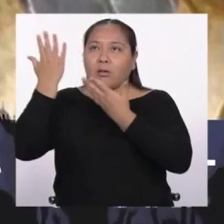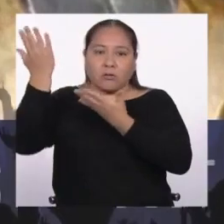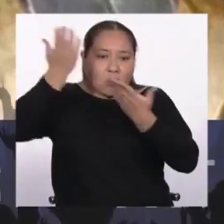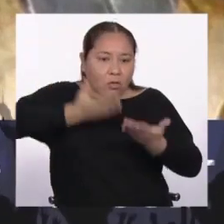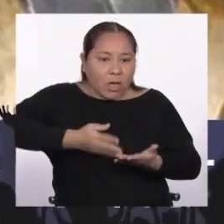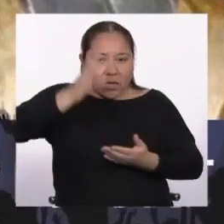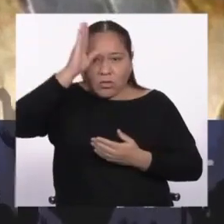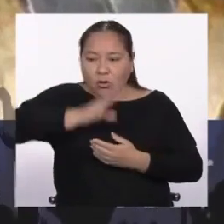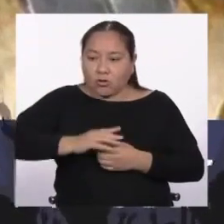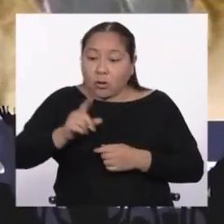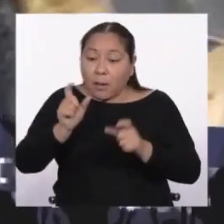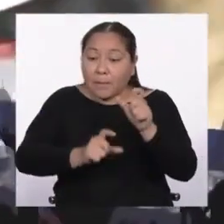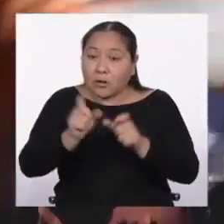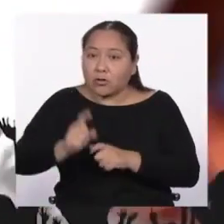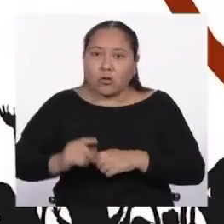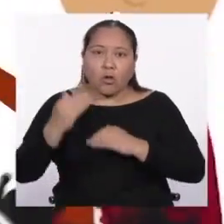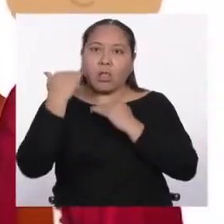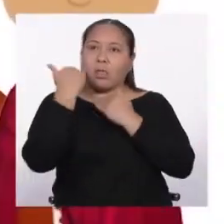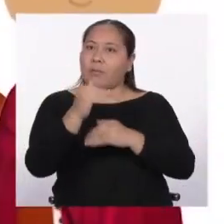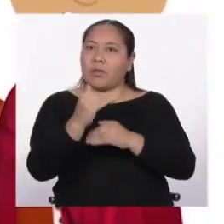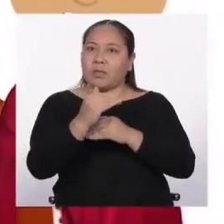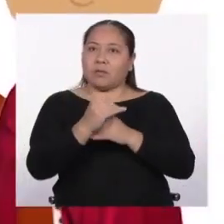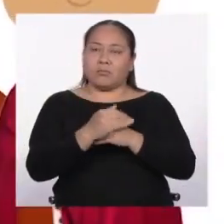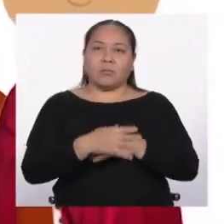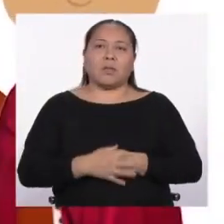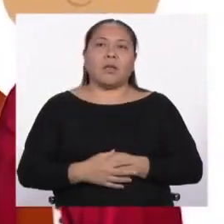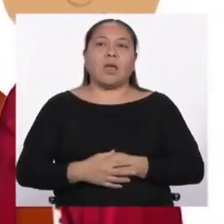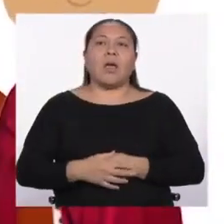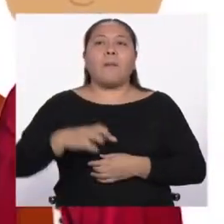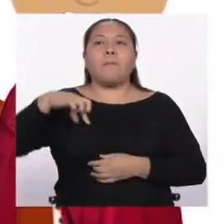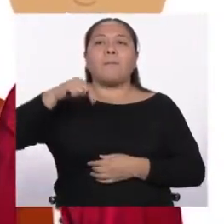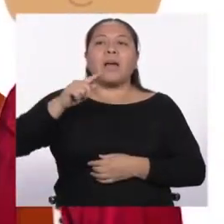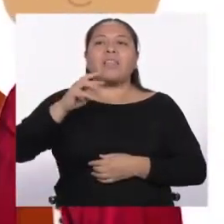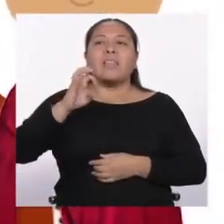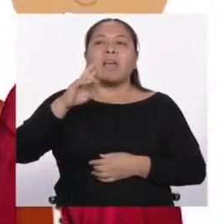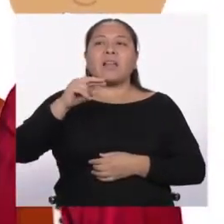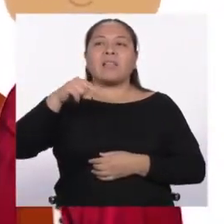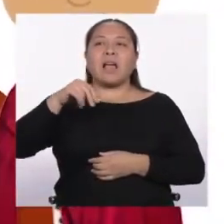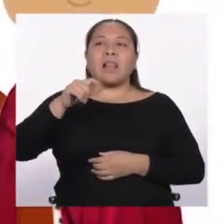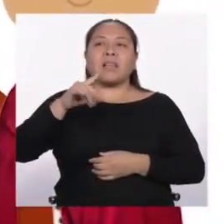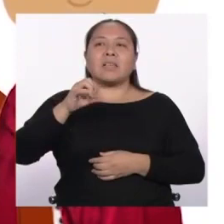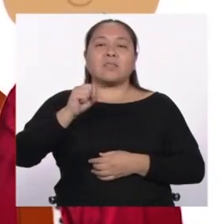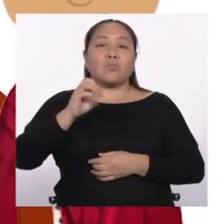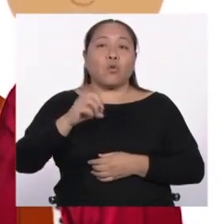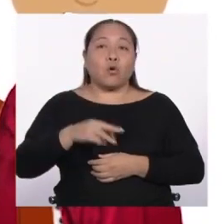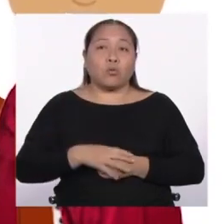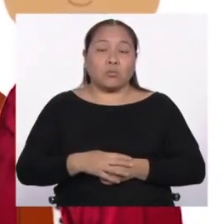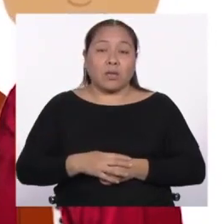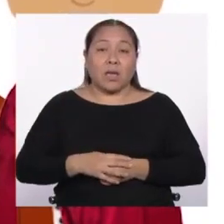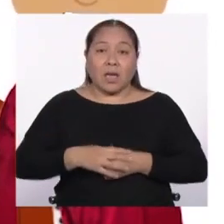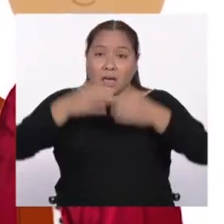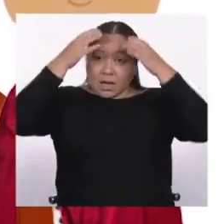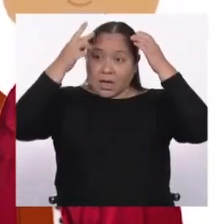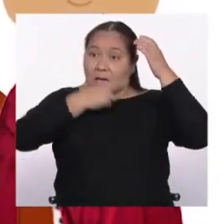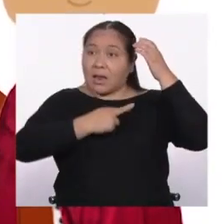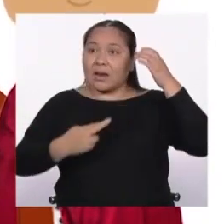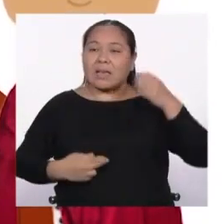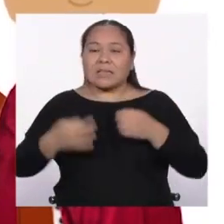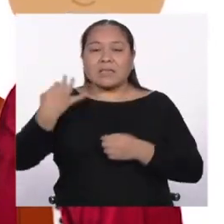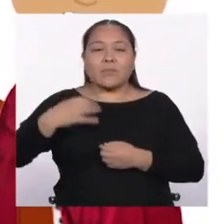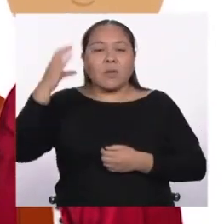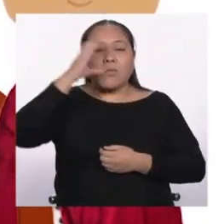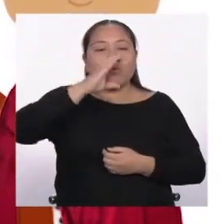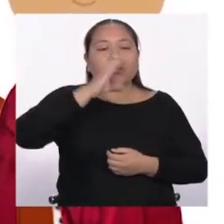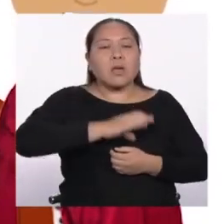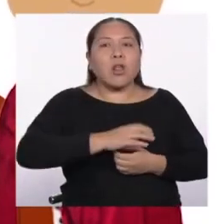los hombres no podían ponerle límites. El paternalismo era otra característica, debido a que el rey siempre debía buscar lo mejor para